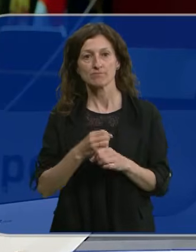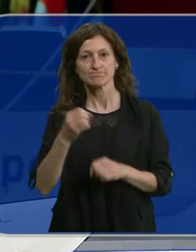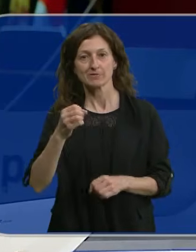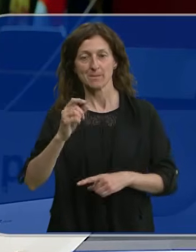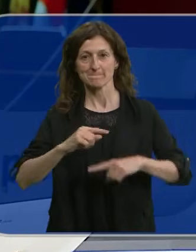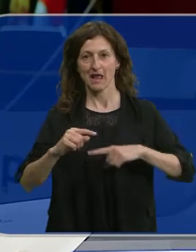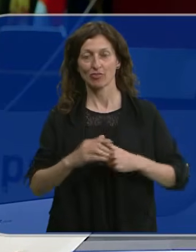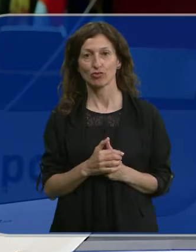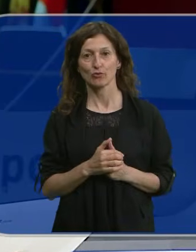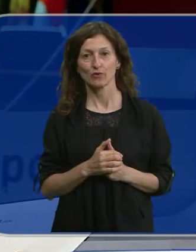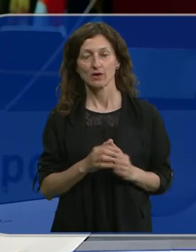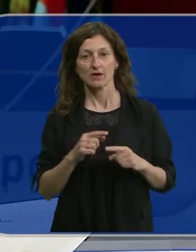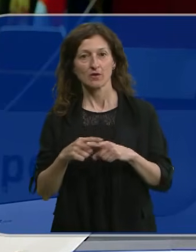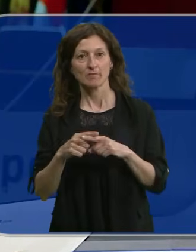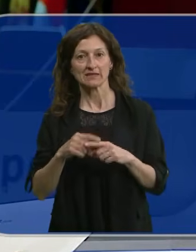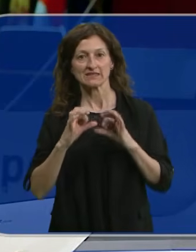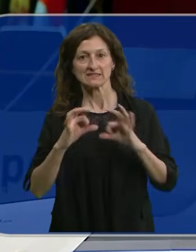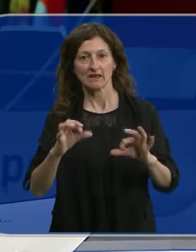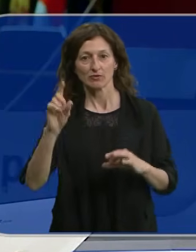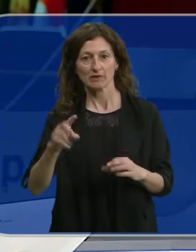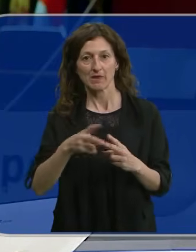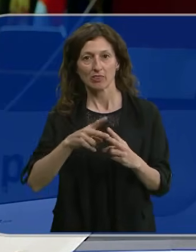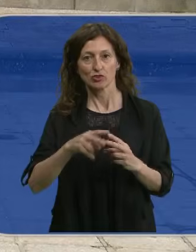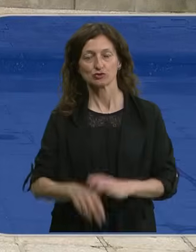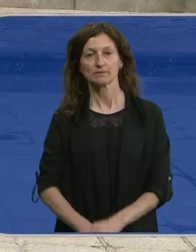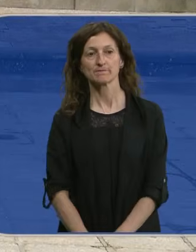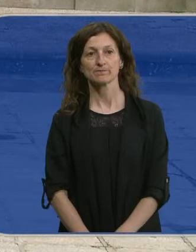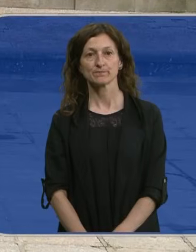de mando. Compaginará su cargo con el de senador. Jimena Barrios.